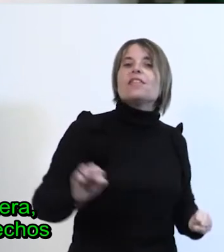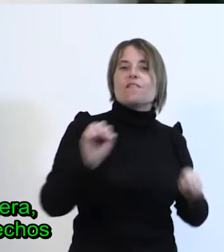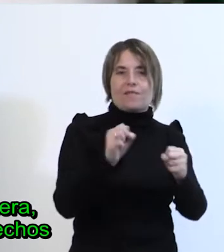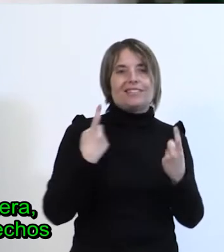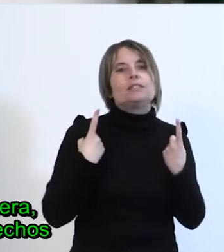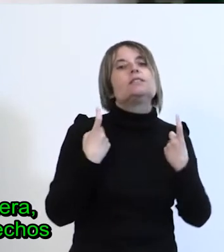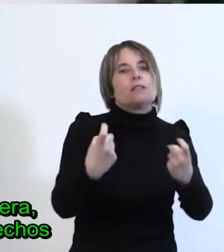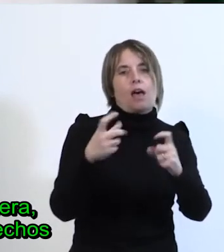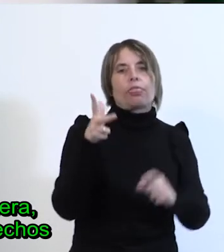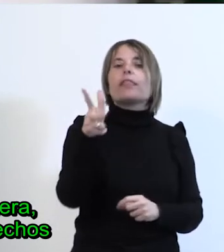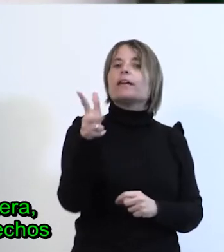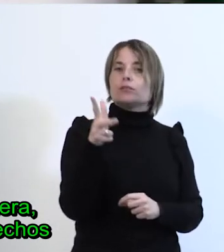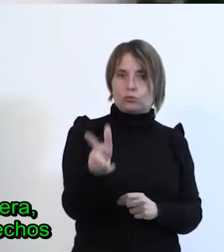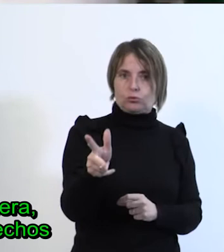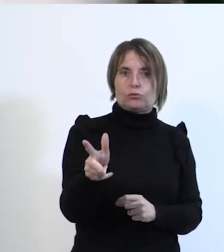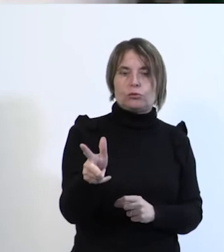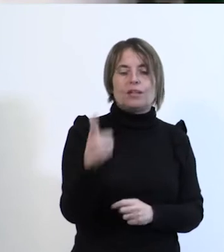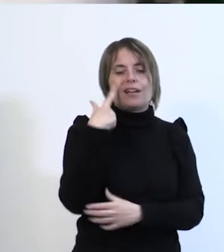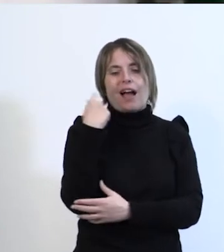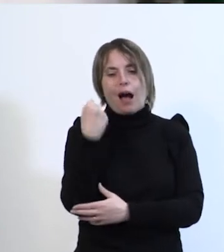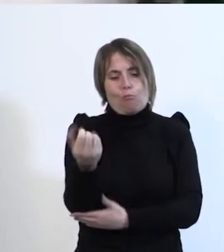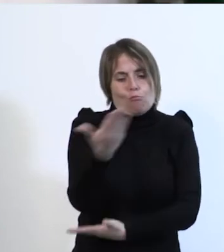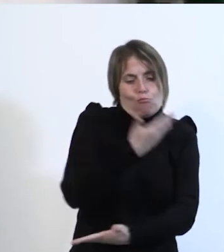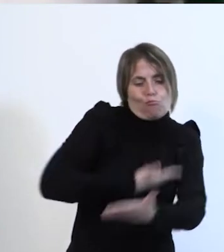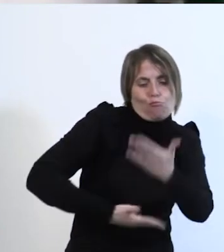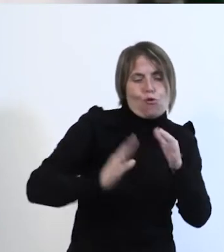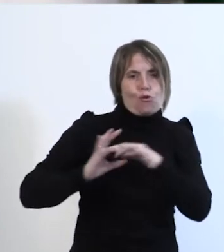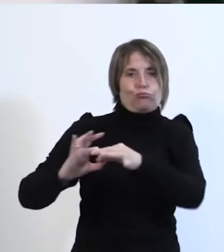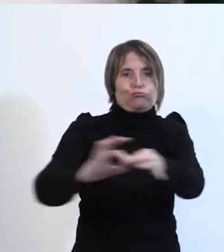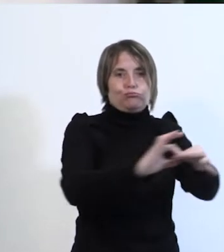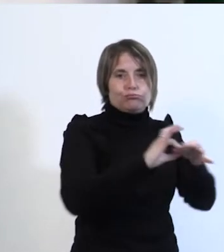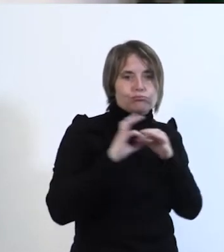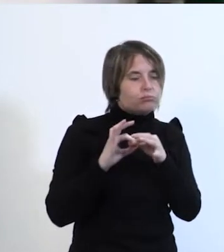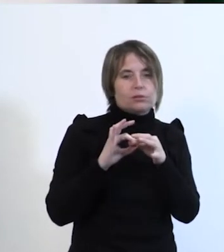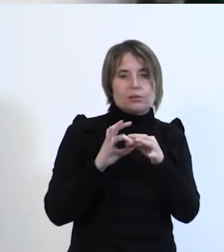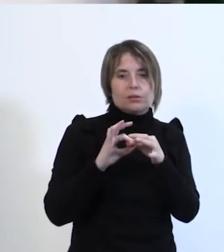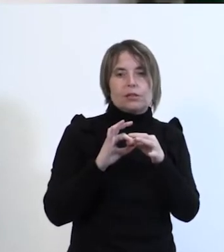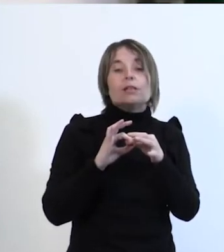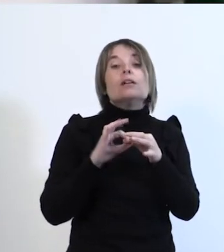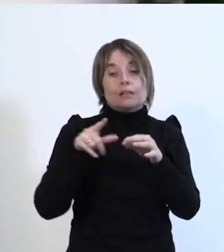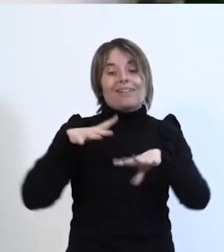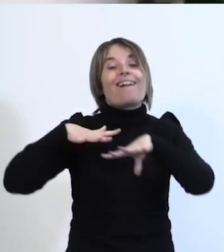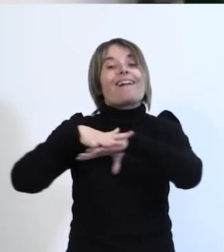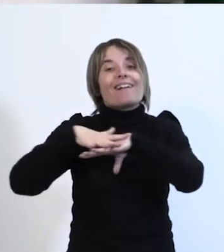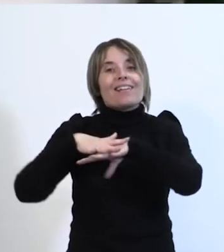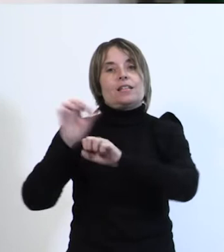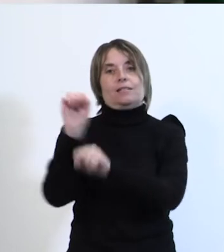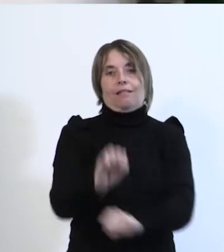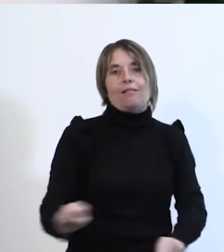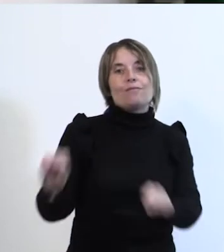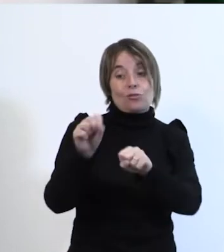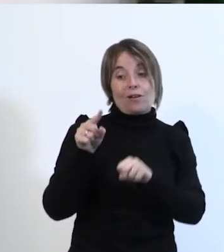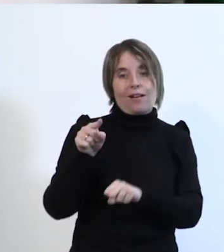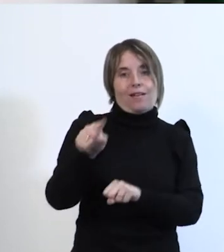en la necesidad de defender sus derechos y de apoyarse entre otras. Son las redes de